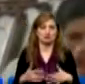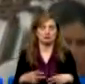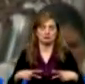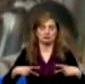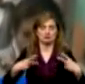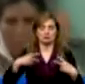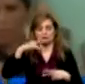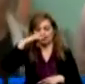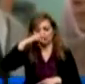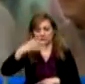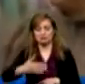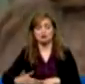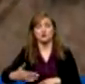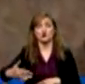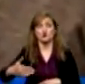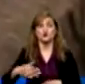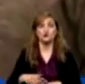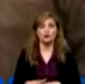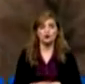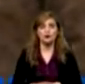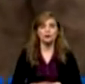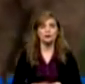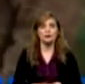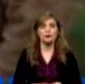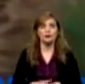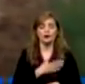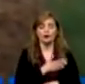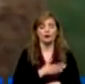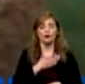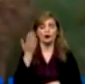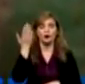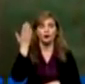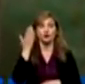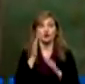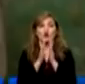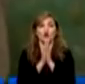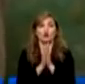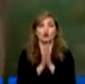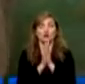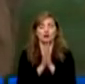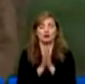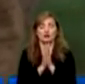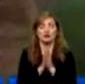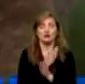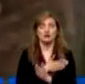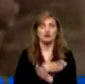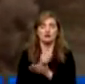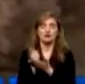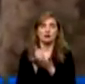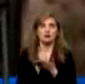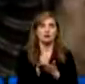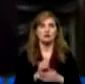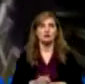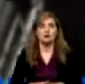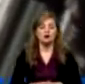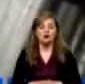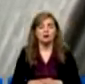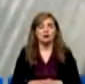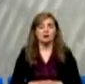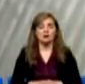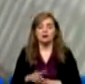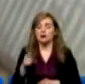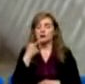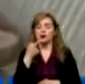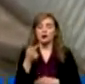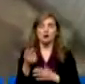viven niños pequeños. Y por favor, señor alcalde, lo único que le pedimos es que por favor nos ayude. Usted que dijo que